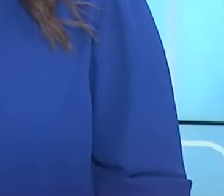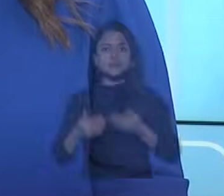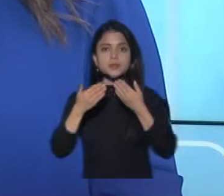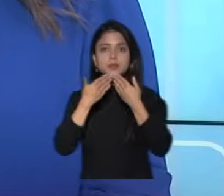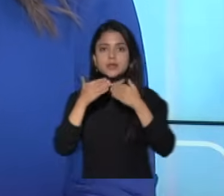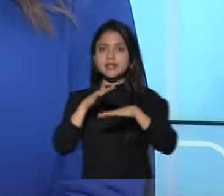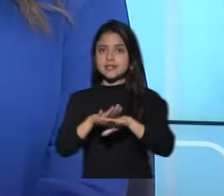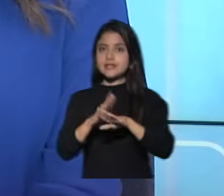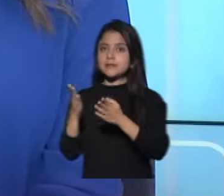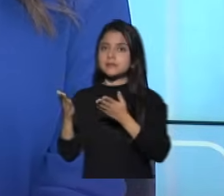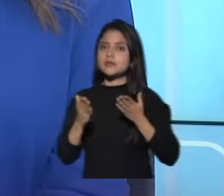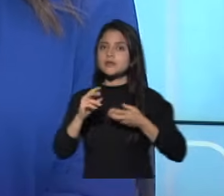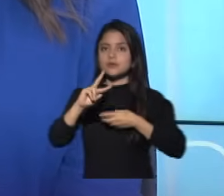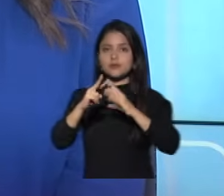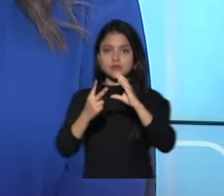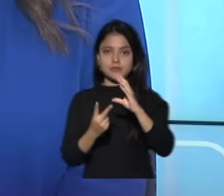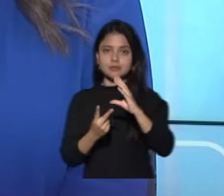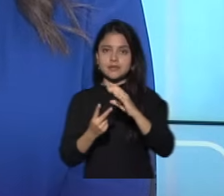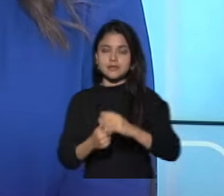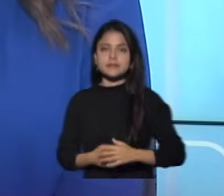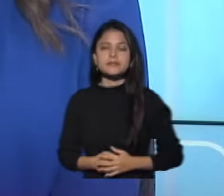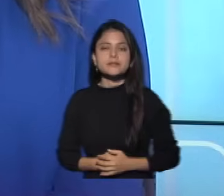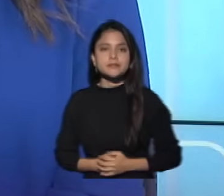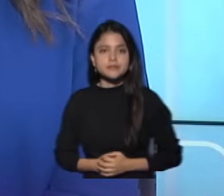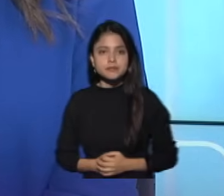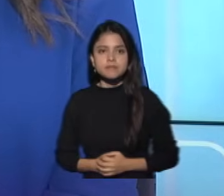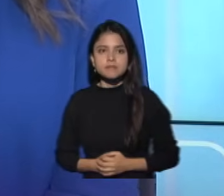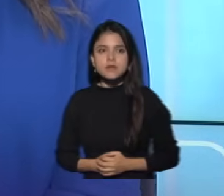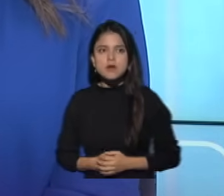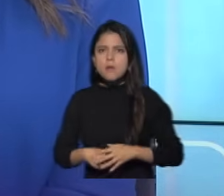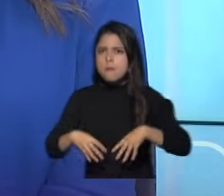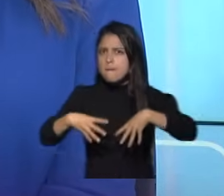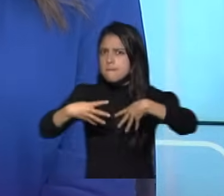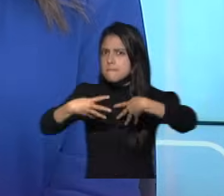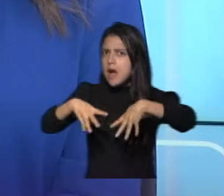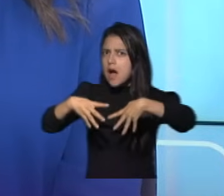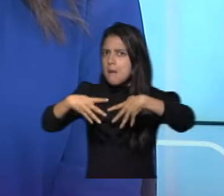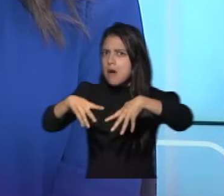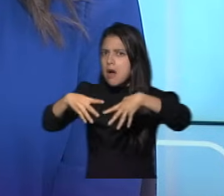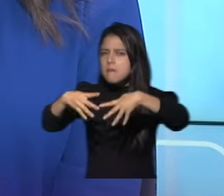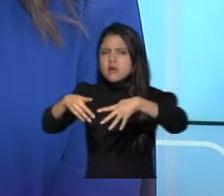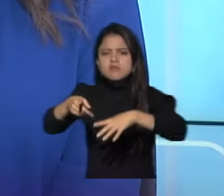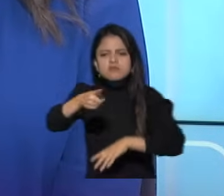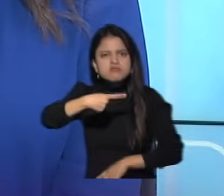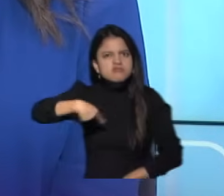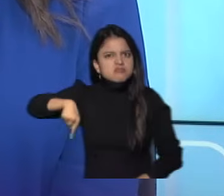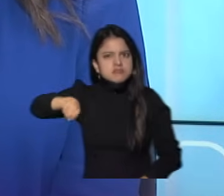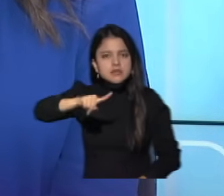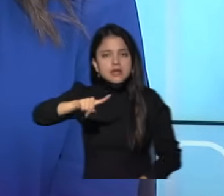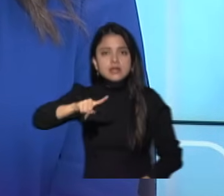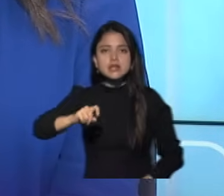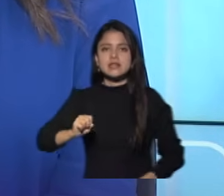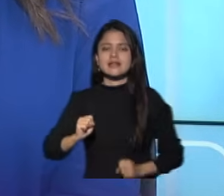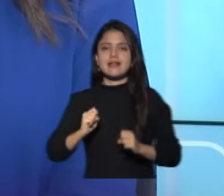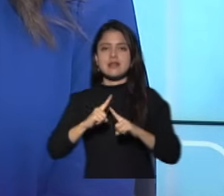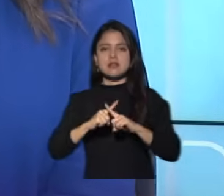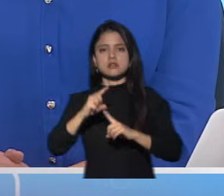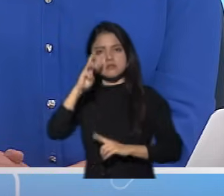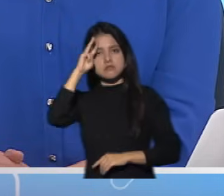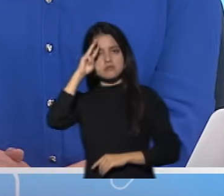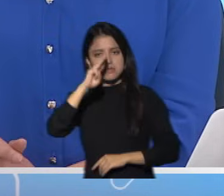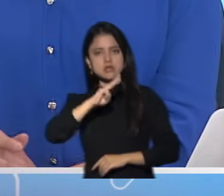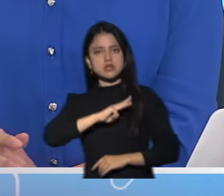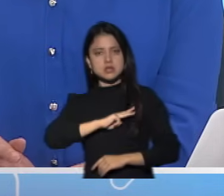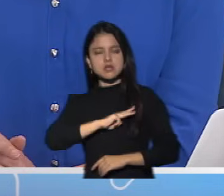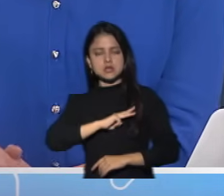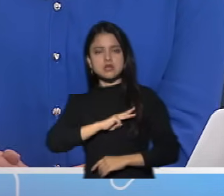Buenas tardes, bienvenidos a Noticentro 1 CMI. Militares retirados y otros sectores de la oposición marchan desde el Parque